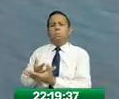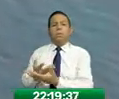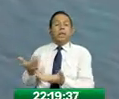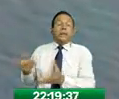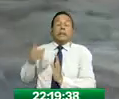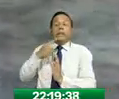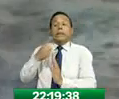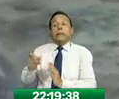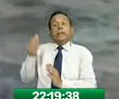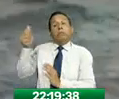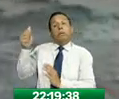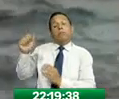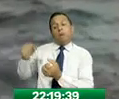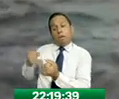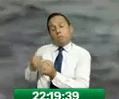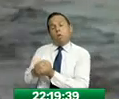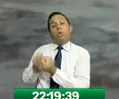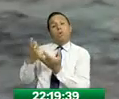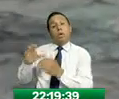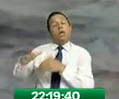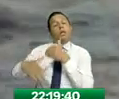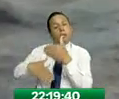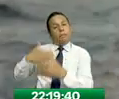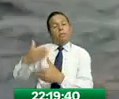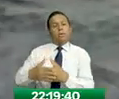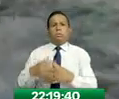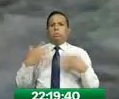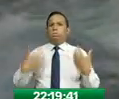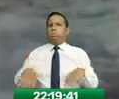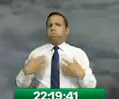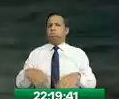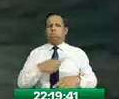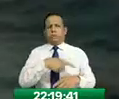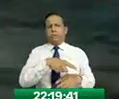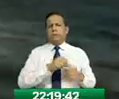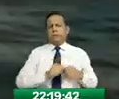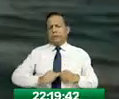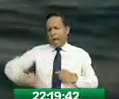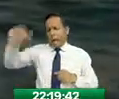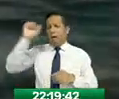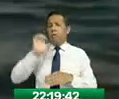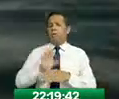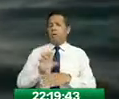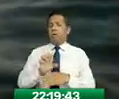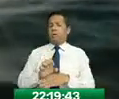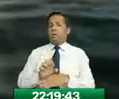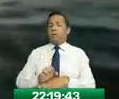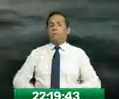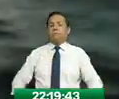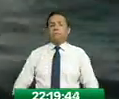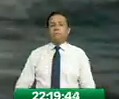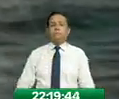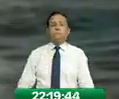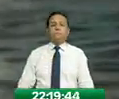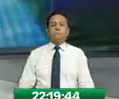apoyar a los nacionales que se encuentran a miles de kilómetros de Ecuador. Informó Marilyn Jaramillo.